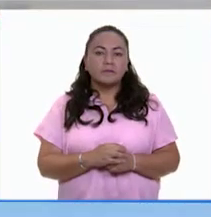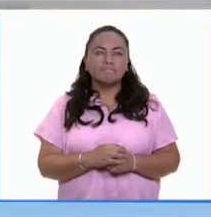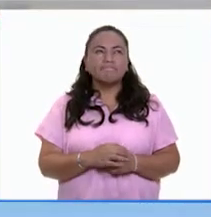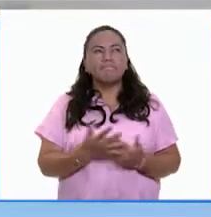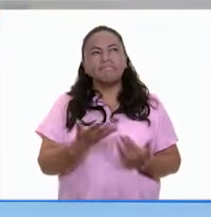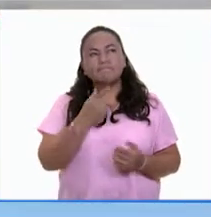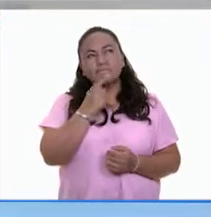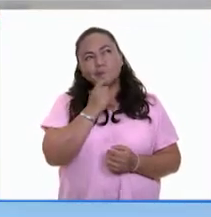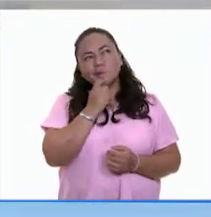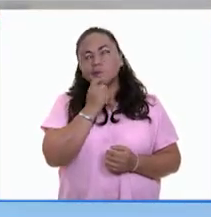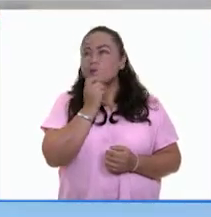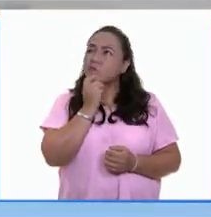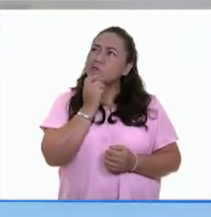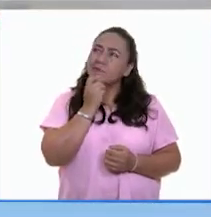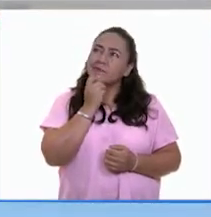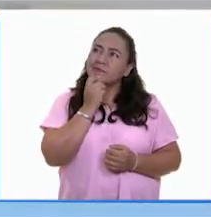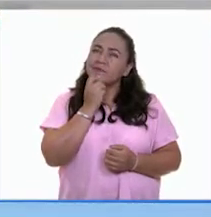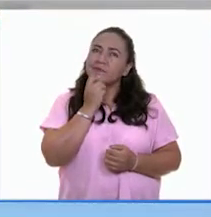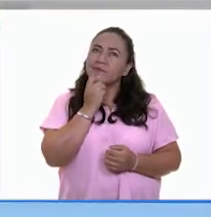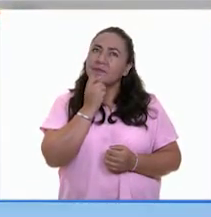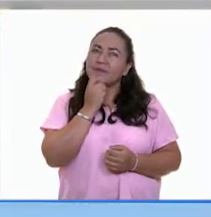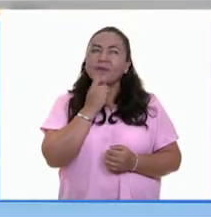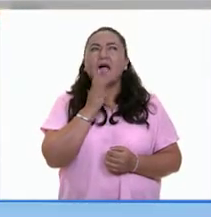Bueno, déjeme ver, maestra.